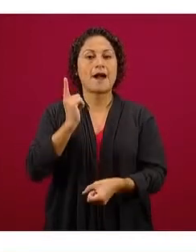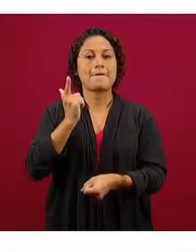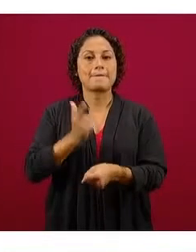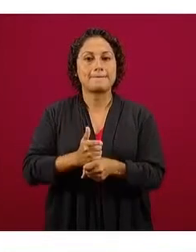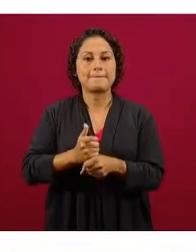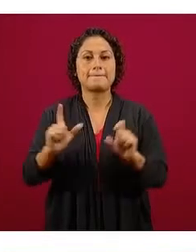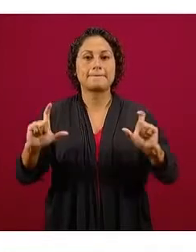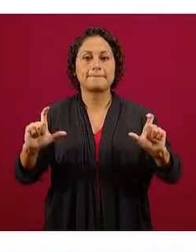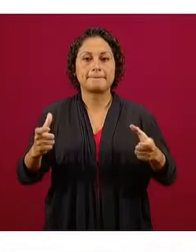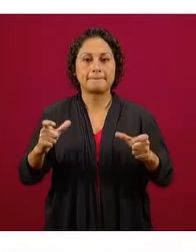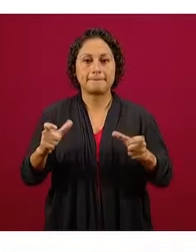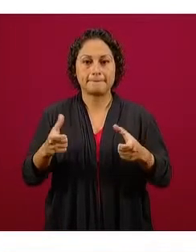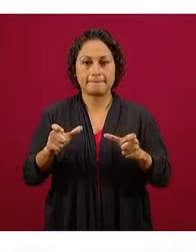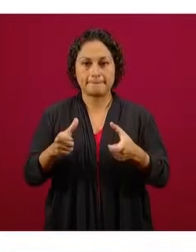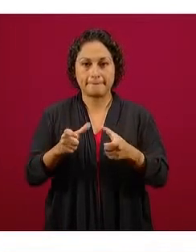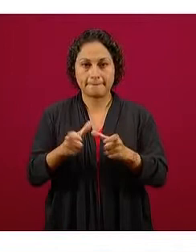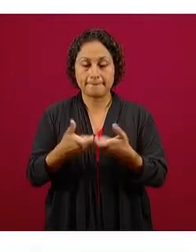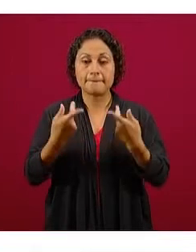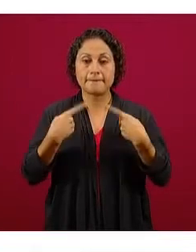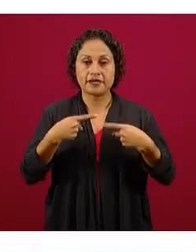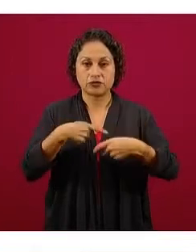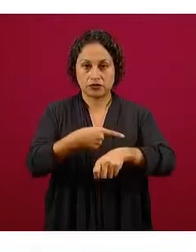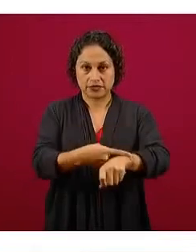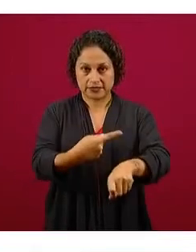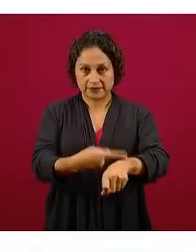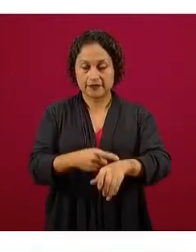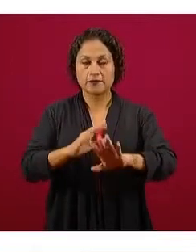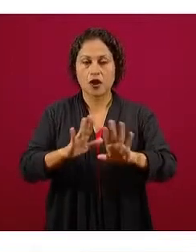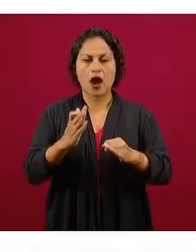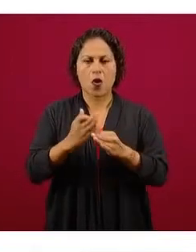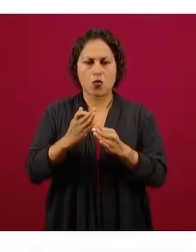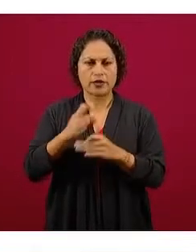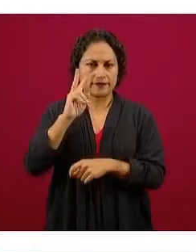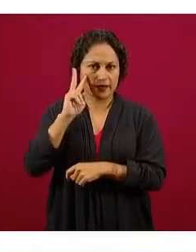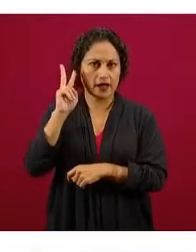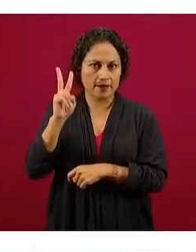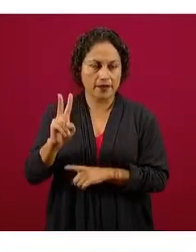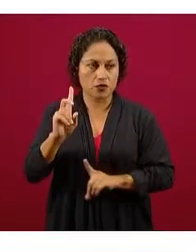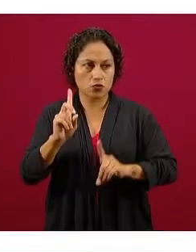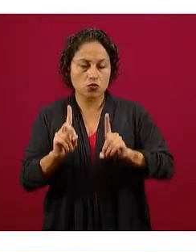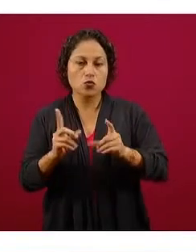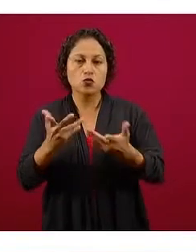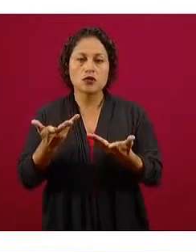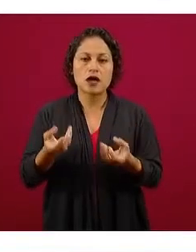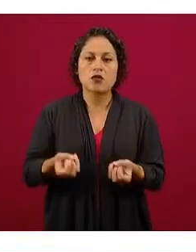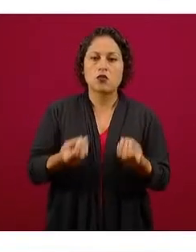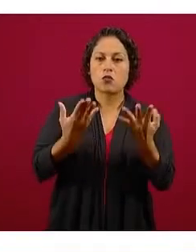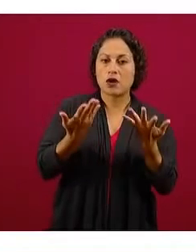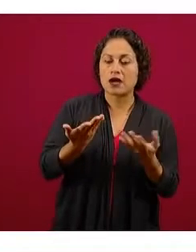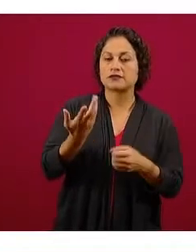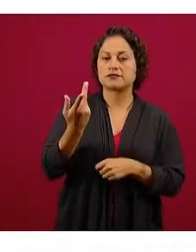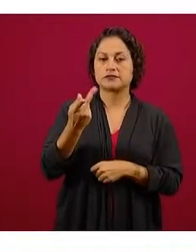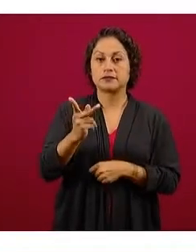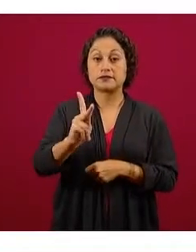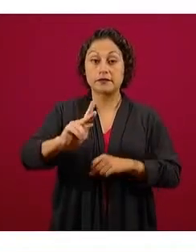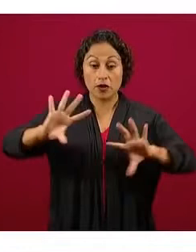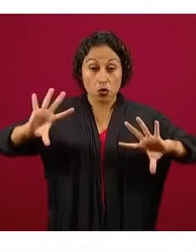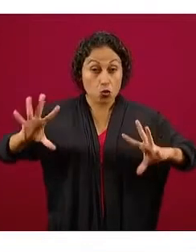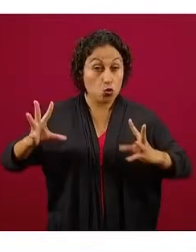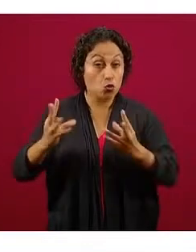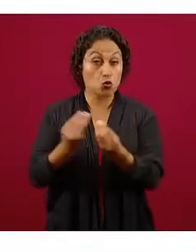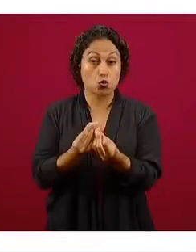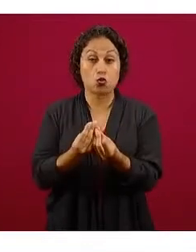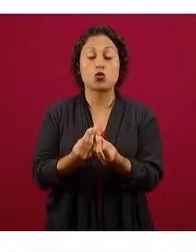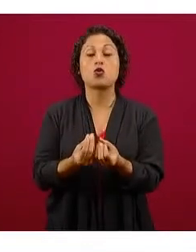en la totalidad de los casos. Ahorita vamos a ver los casos confirmados y estimados, pero cuando vemos la totalidad de los casos, es decir,